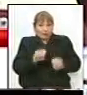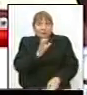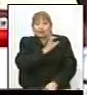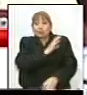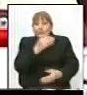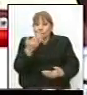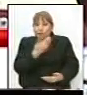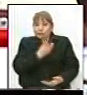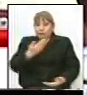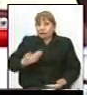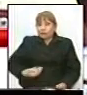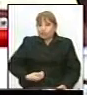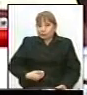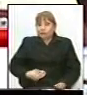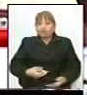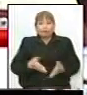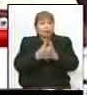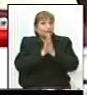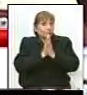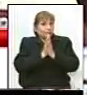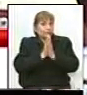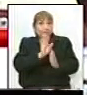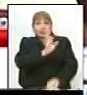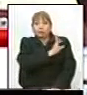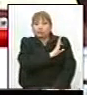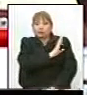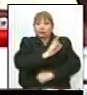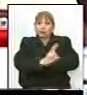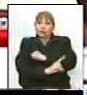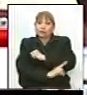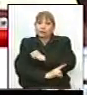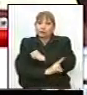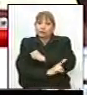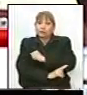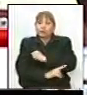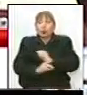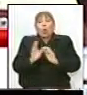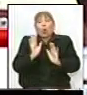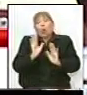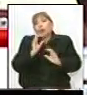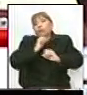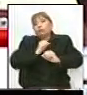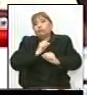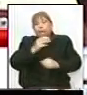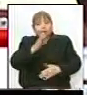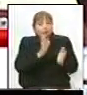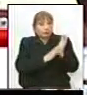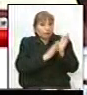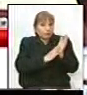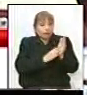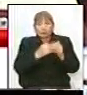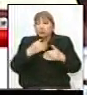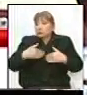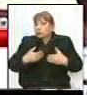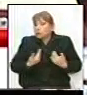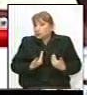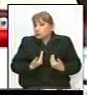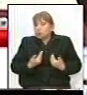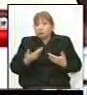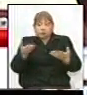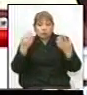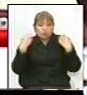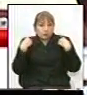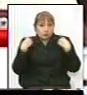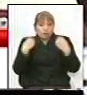la República, a pedido del fiscal de la Nación o del defensor del pueblo, garantizando el derecho